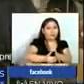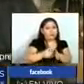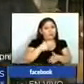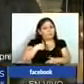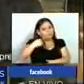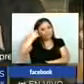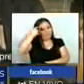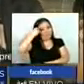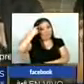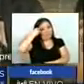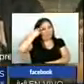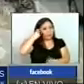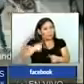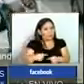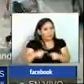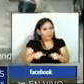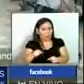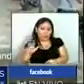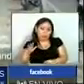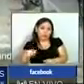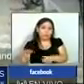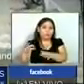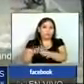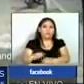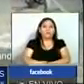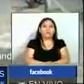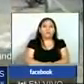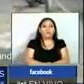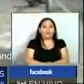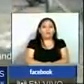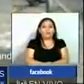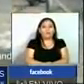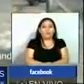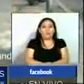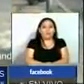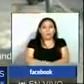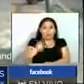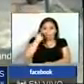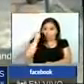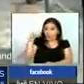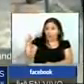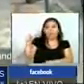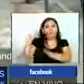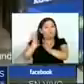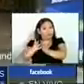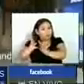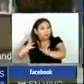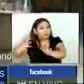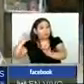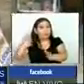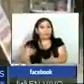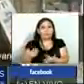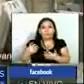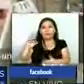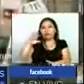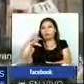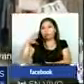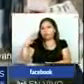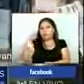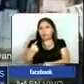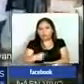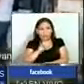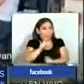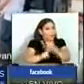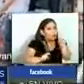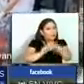Siempre como chef Personal de él Todos los días Se ven líneas Esperando las más De 1500 comidas Que se entregan Hablamos